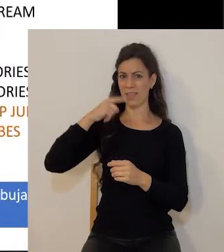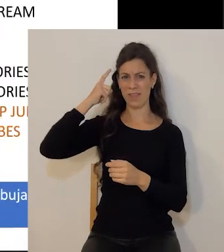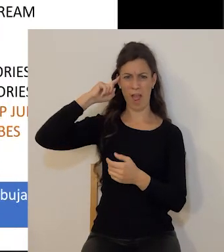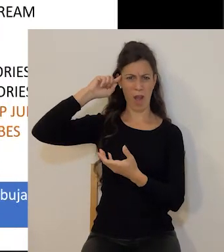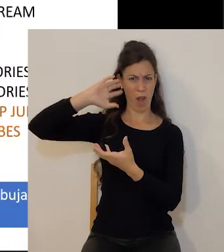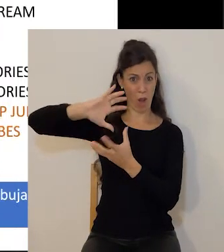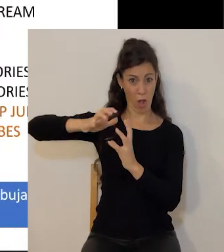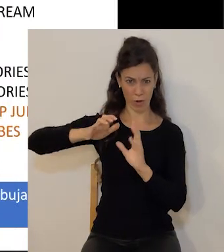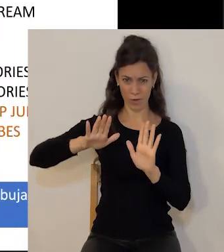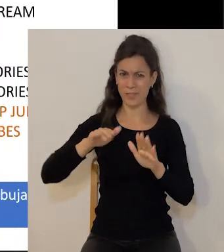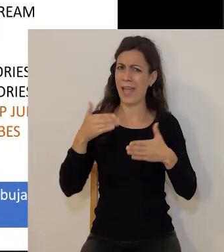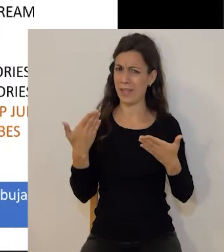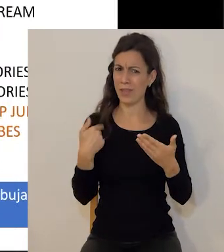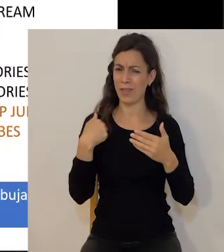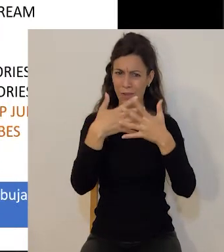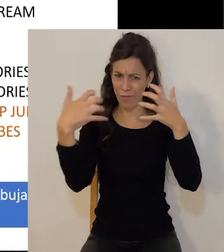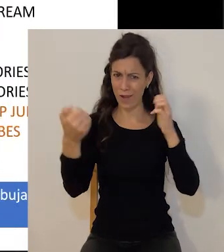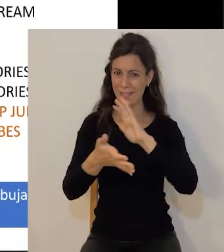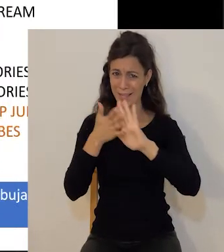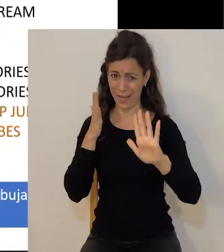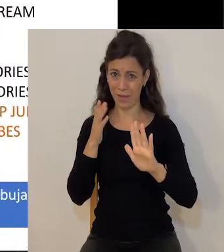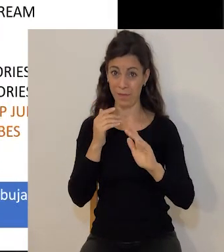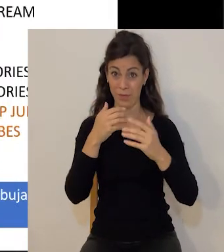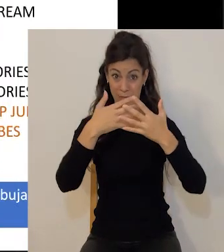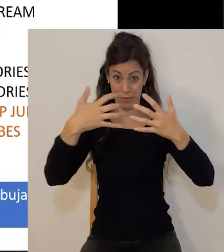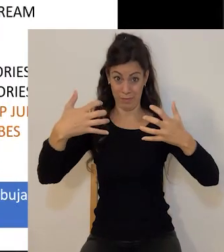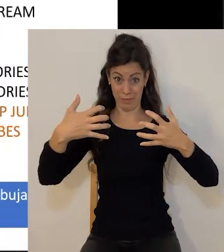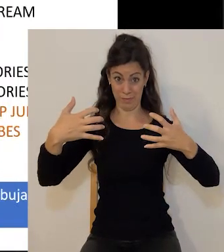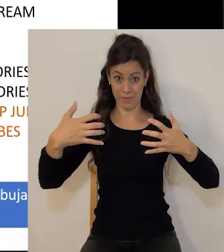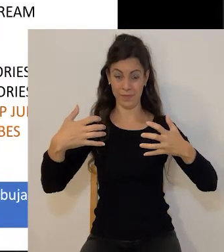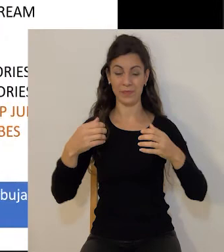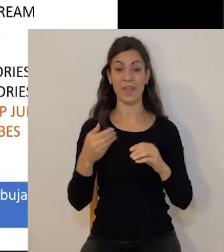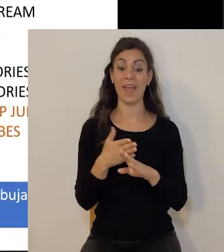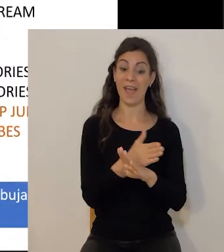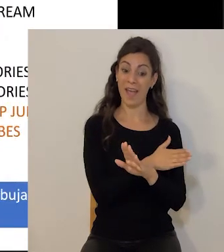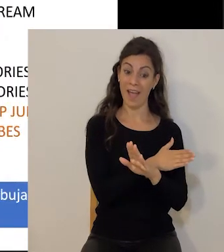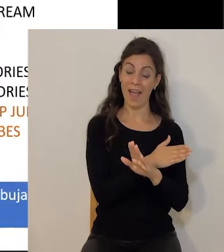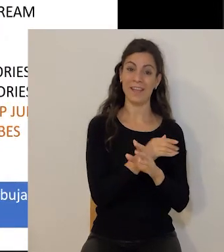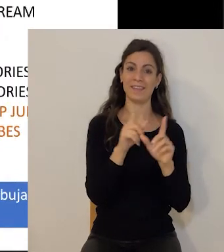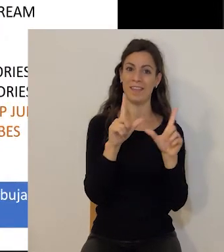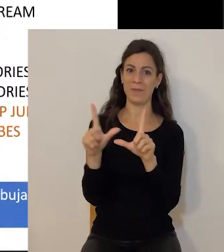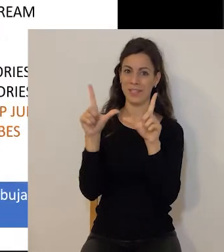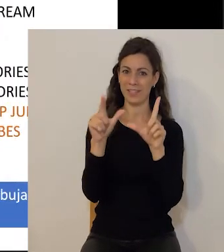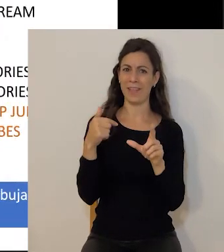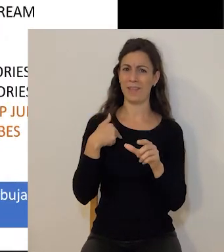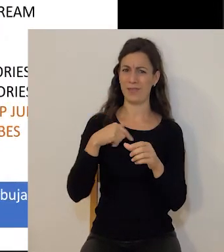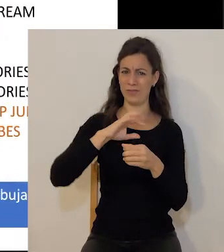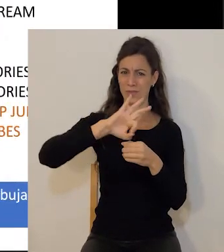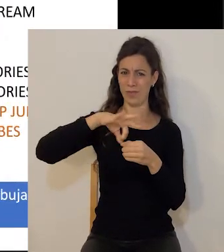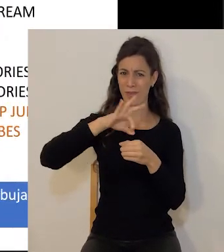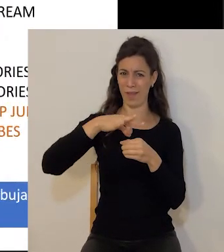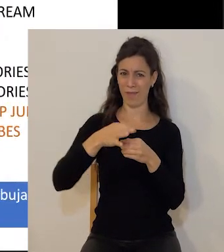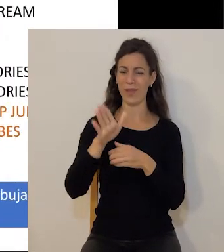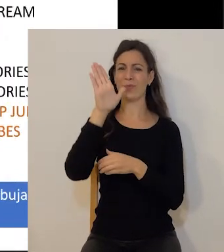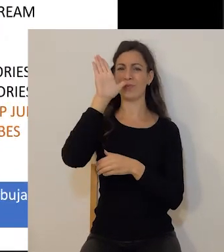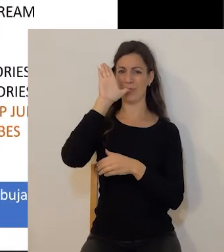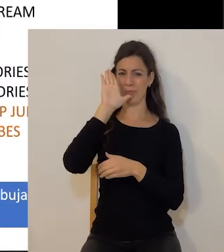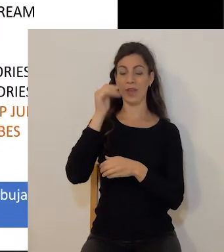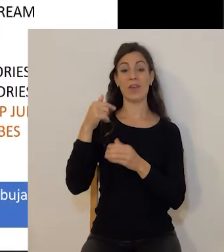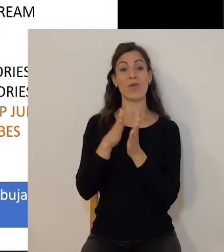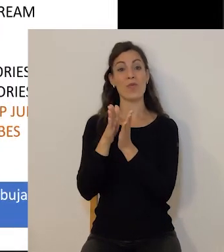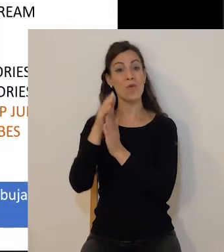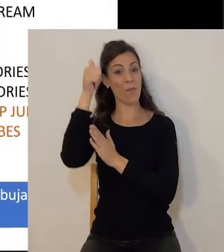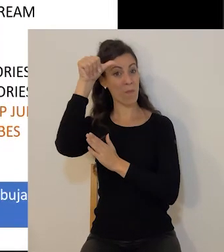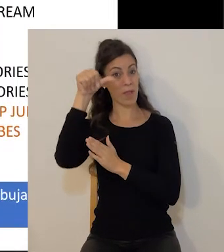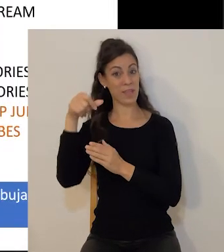Entonces, esta frase la he puesto rápidamente. Antes de hacer la presentación me he tomado un café, me ha traído uno de mis compañeros, me